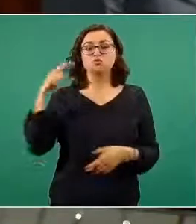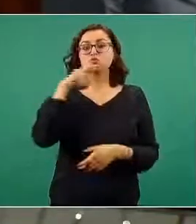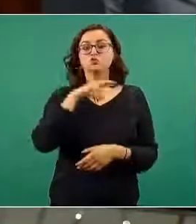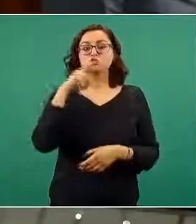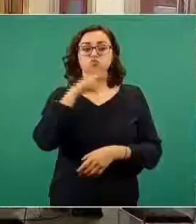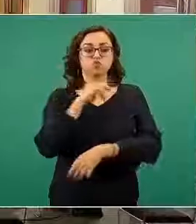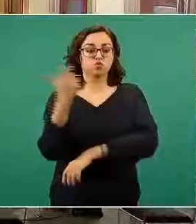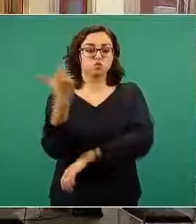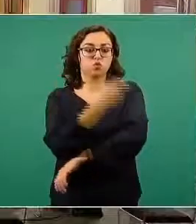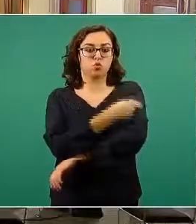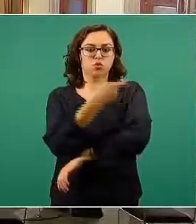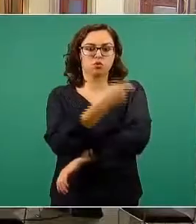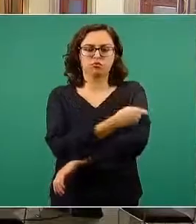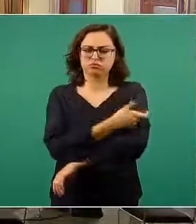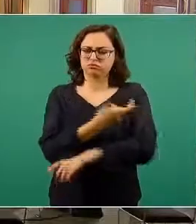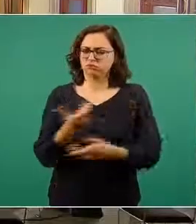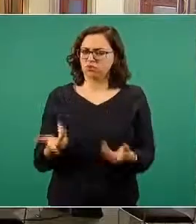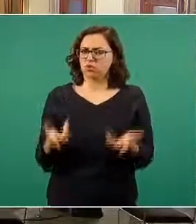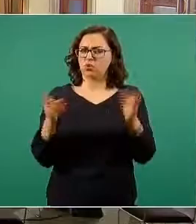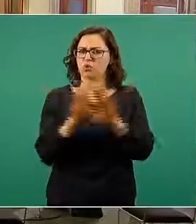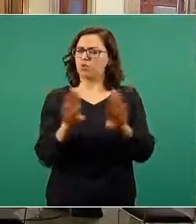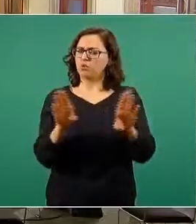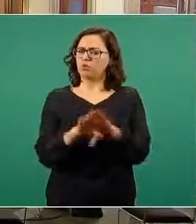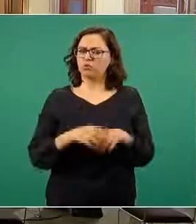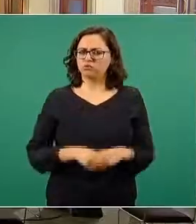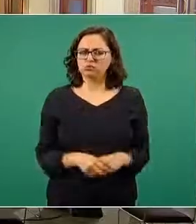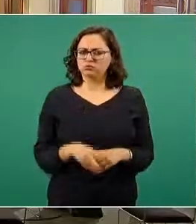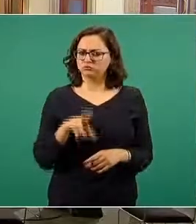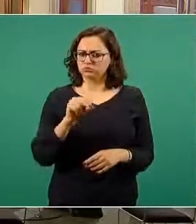vida? Sí, definitivamente